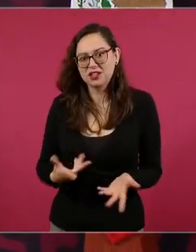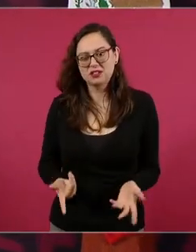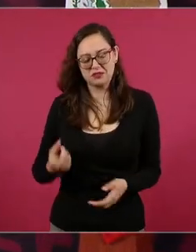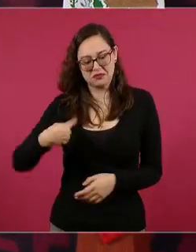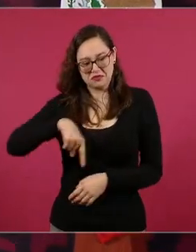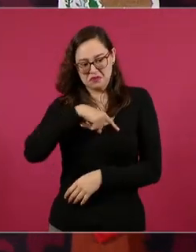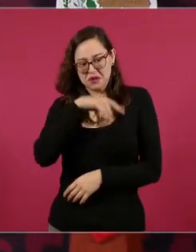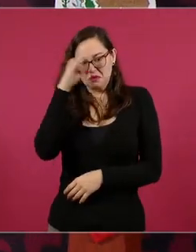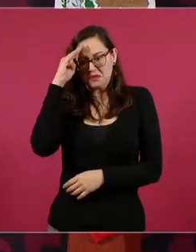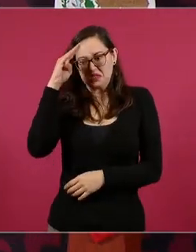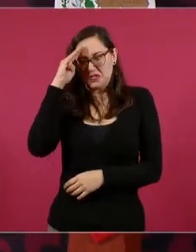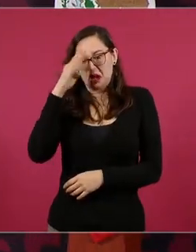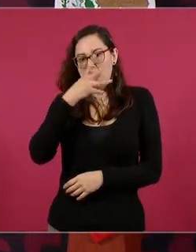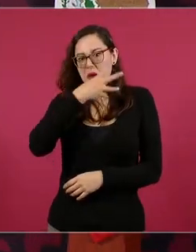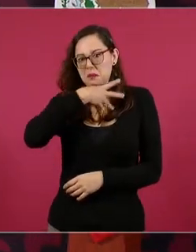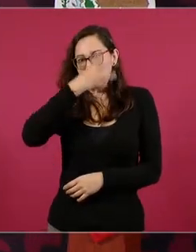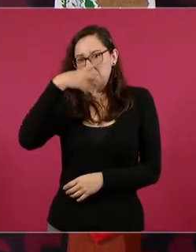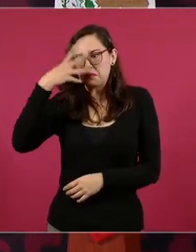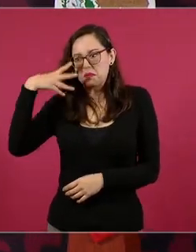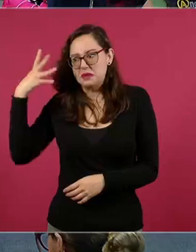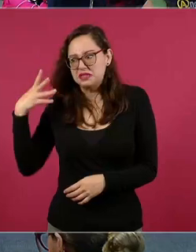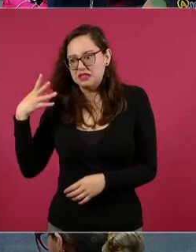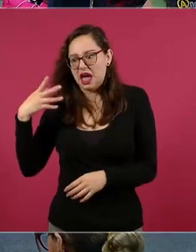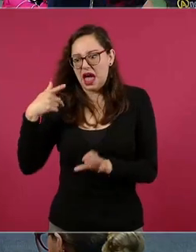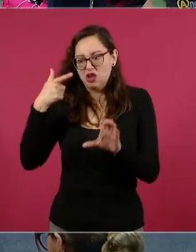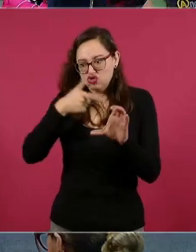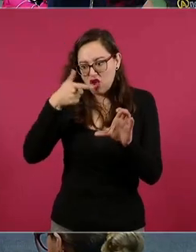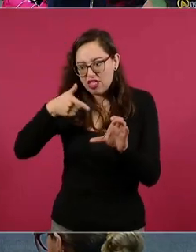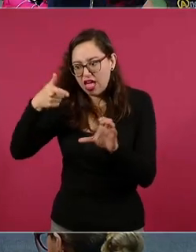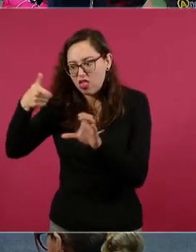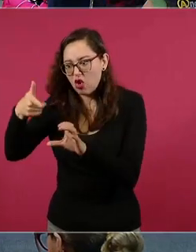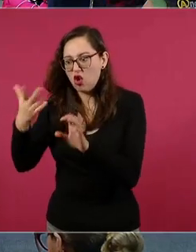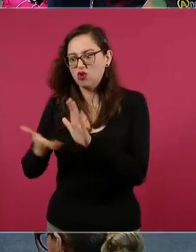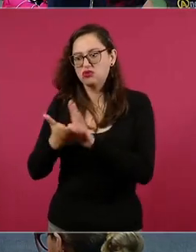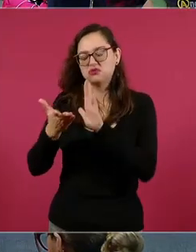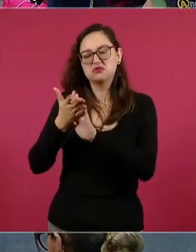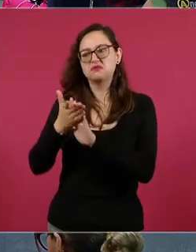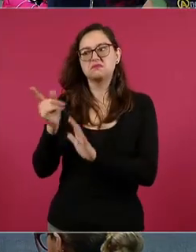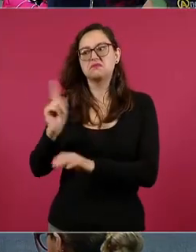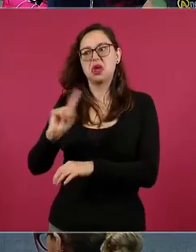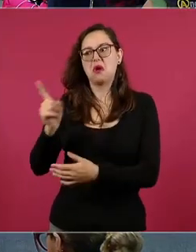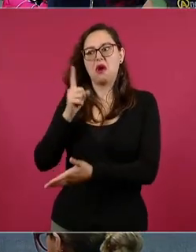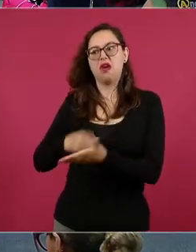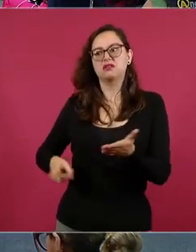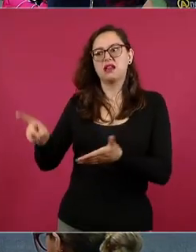trabajadores especializados en la construcción.